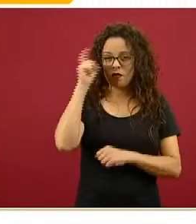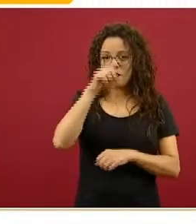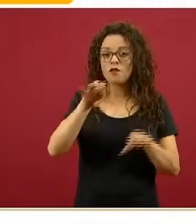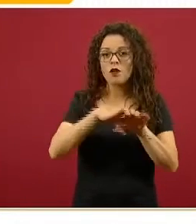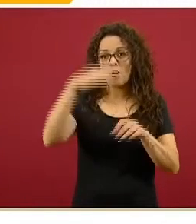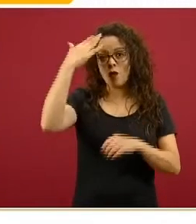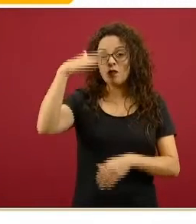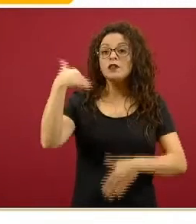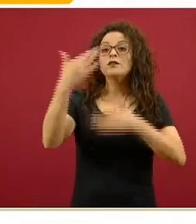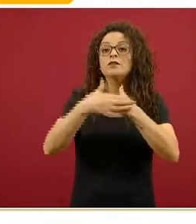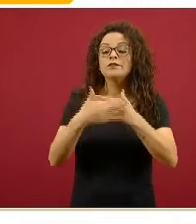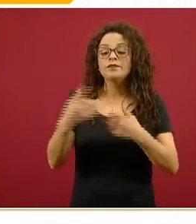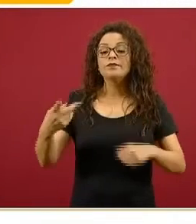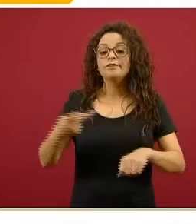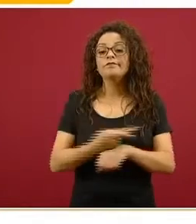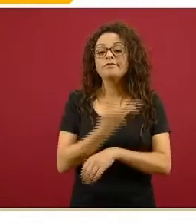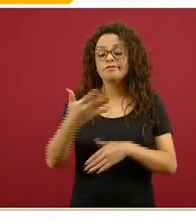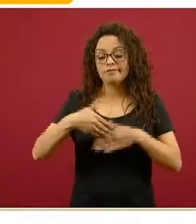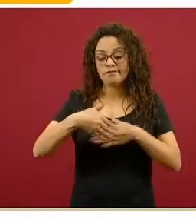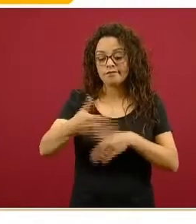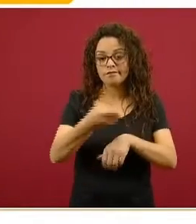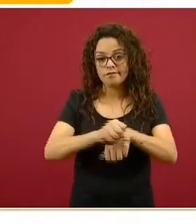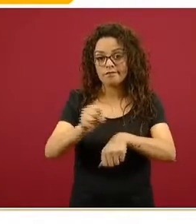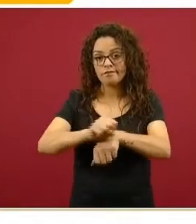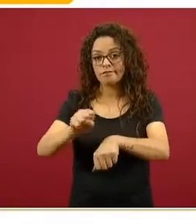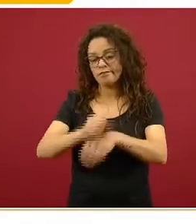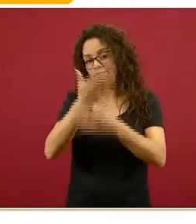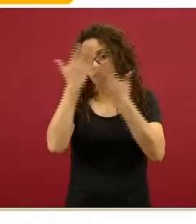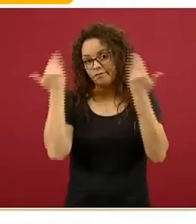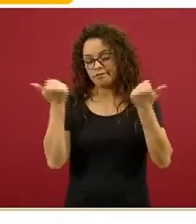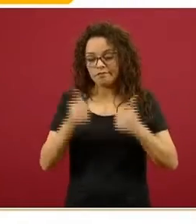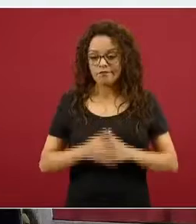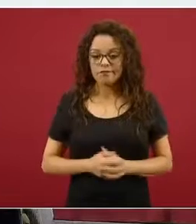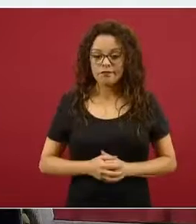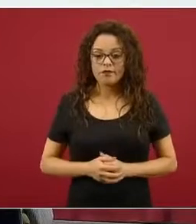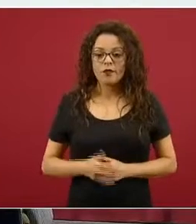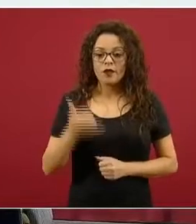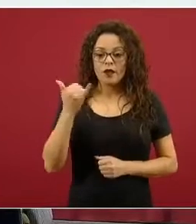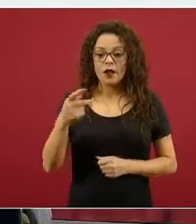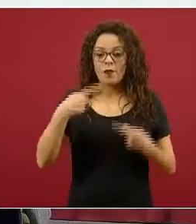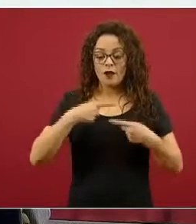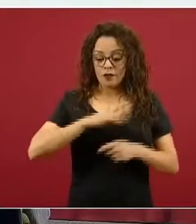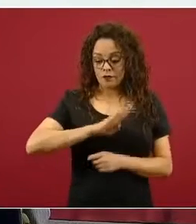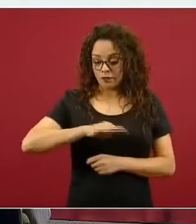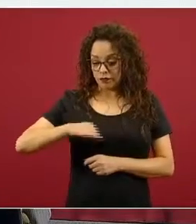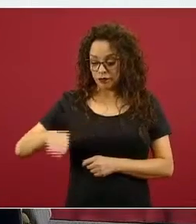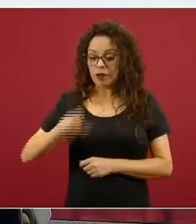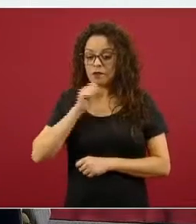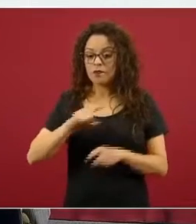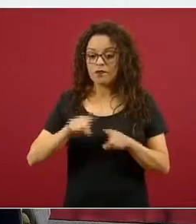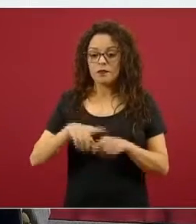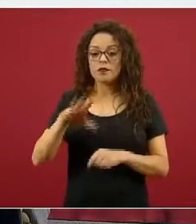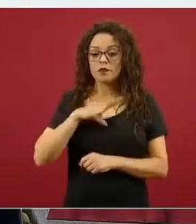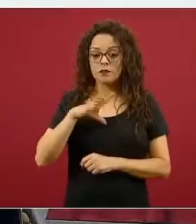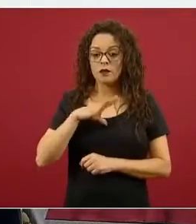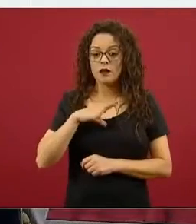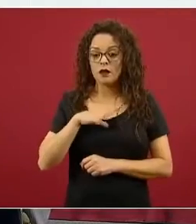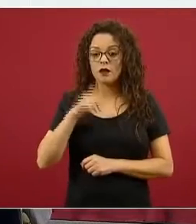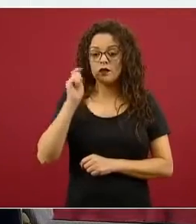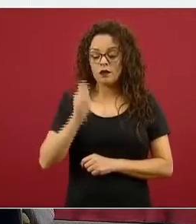que va a ser su tendencia en las próximas semanas, aunque y las defunciones también tienen un decremento menor del